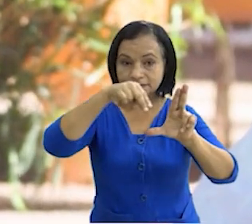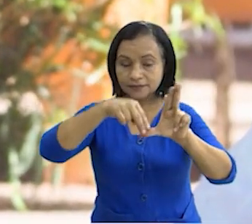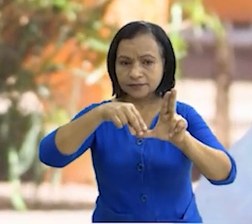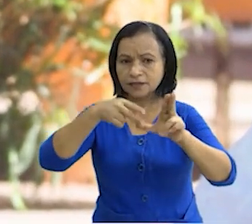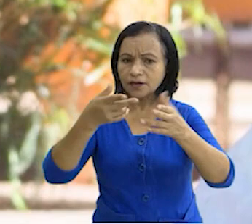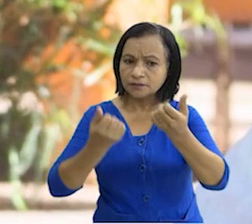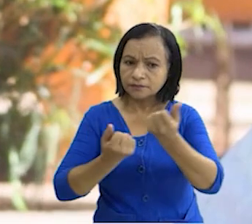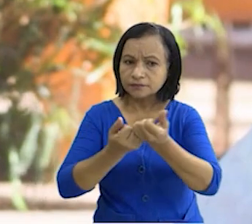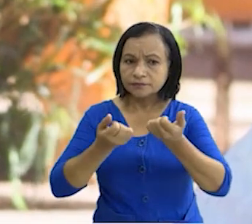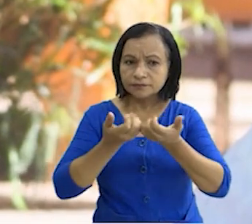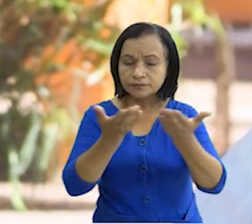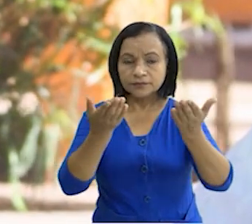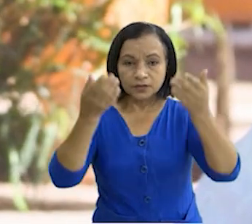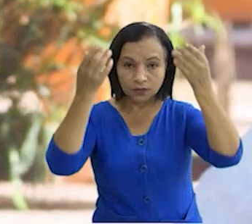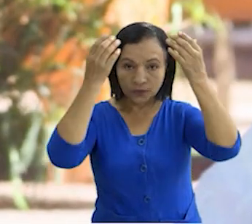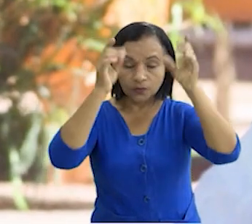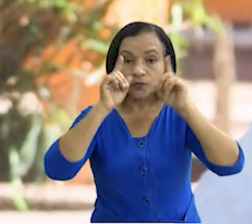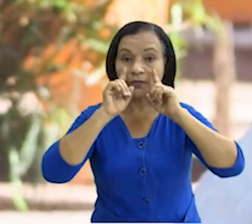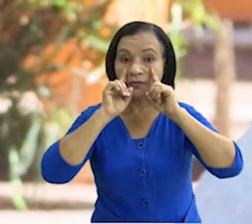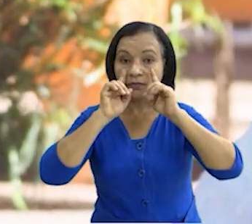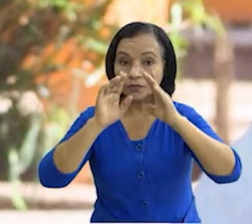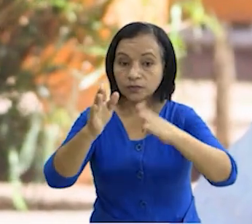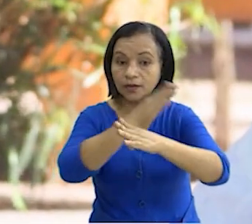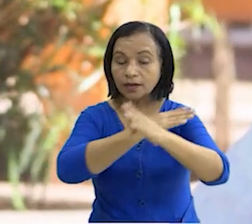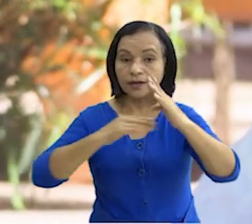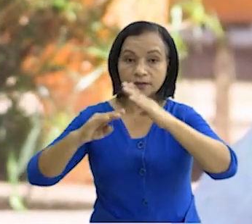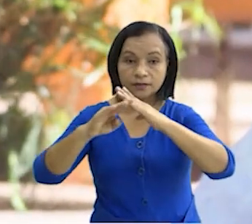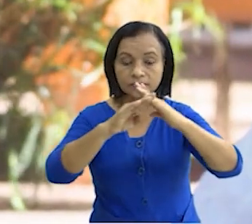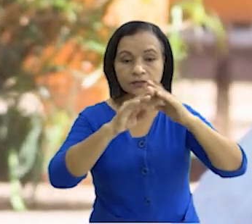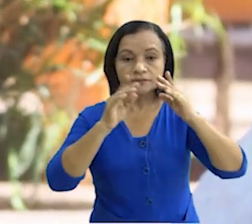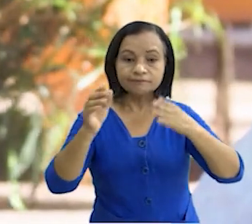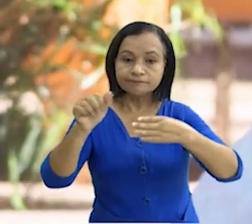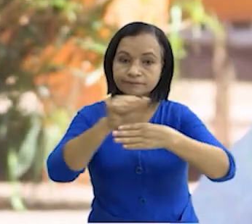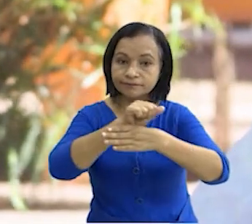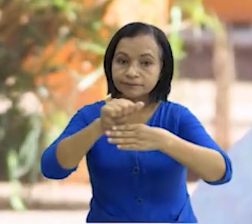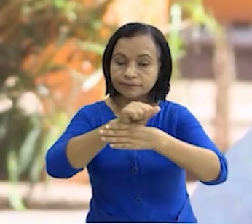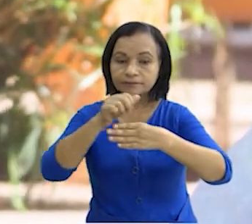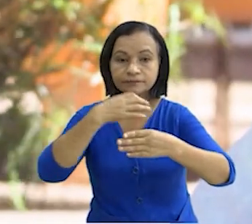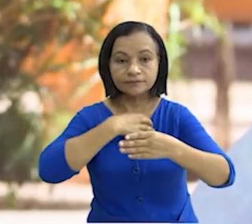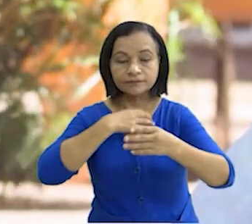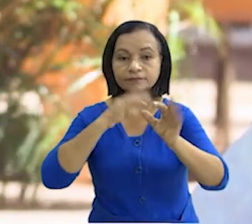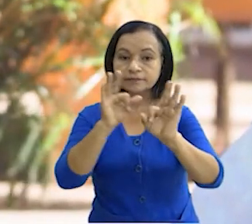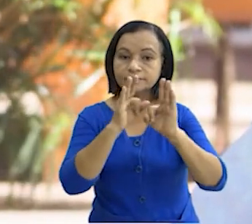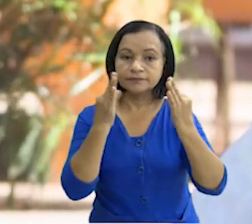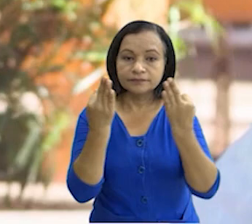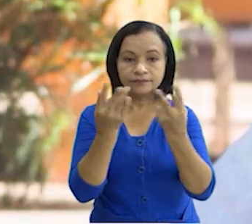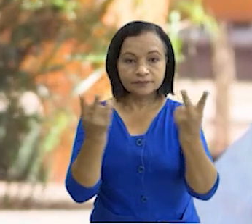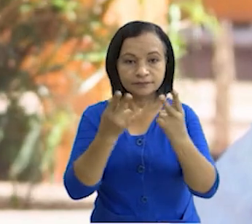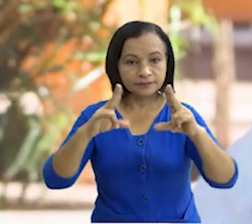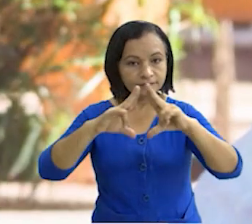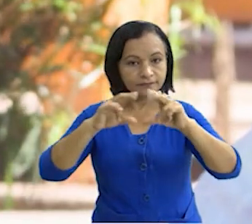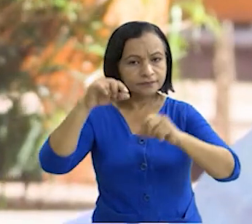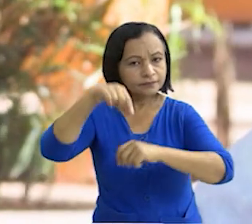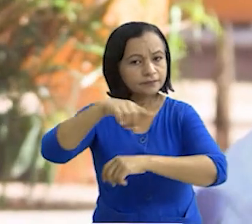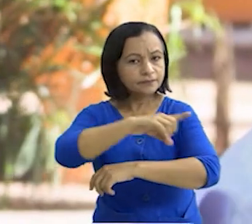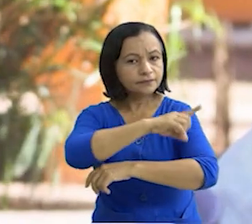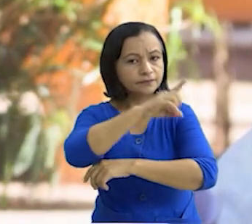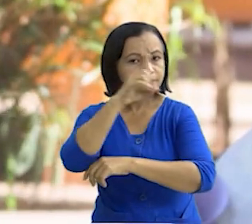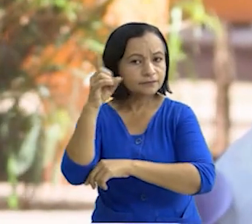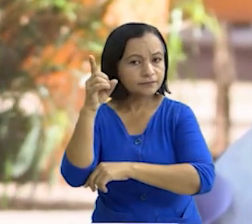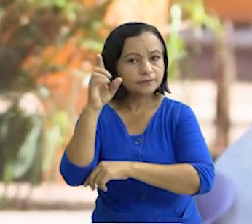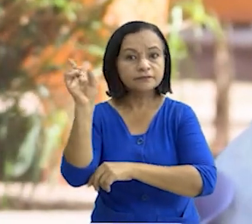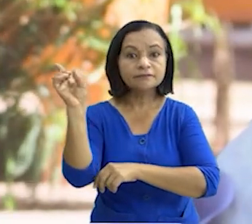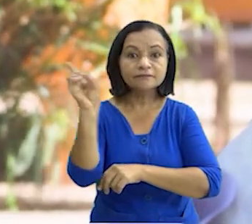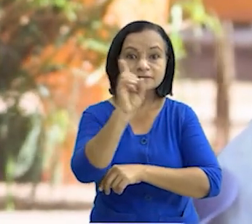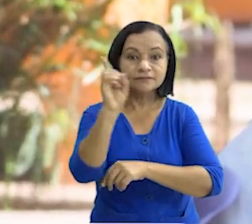al fortalecimiento de una cultura de prevención, previsión y preparación en nuestras familias nicaragüenses. Hoy nos encontramos desde